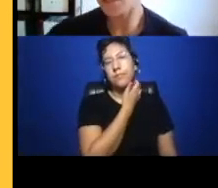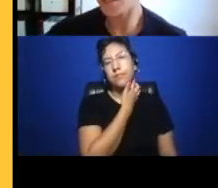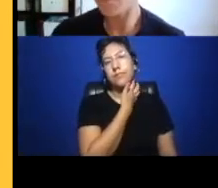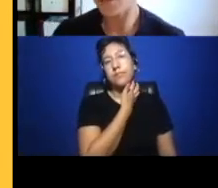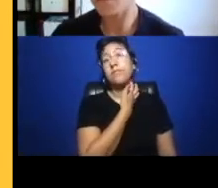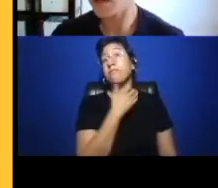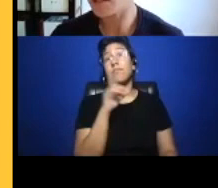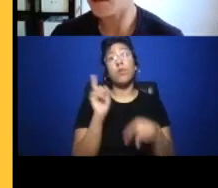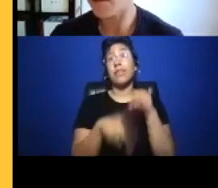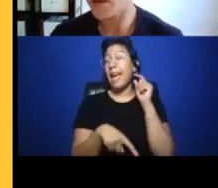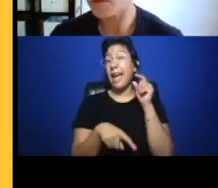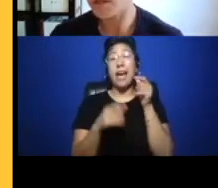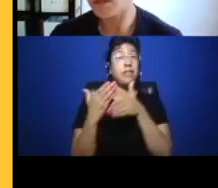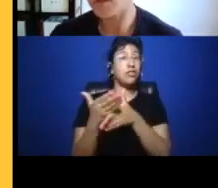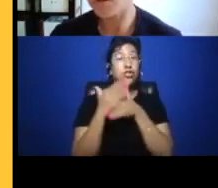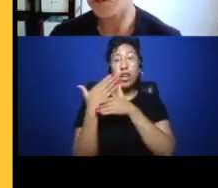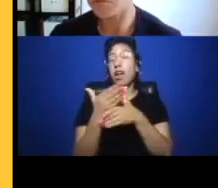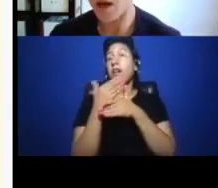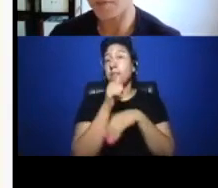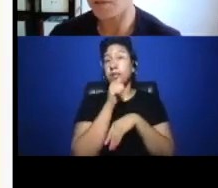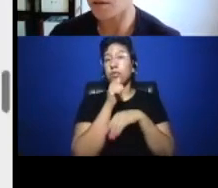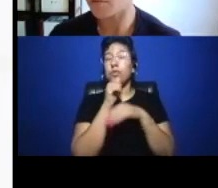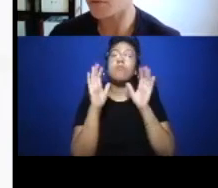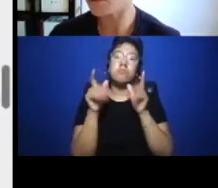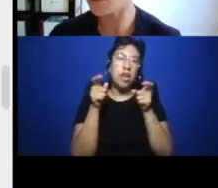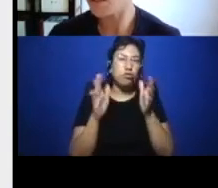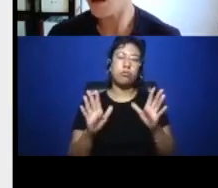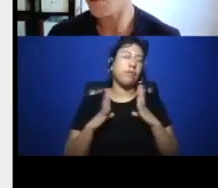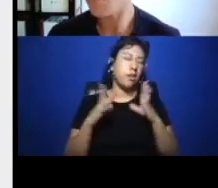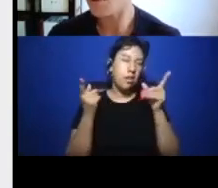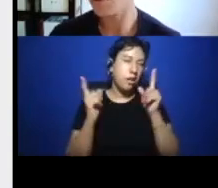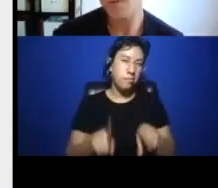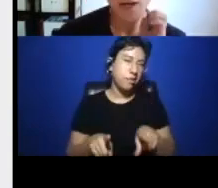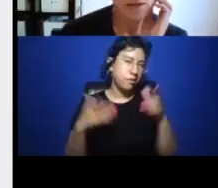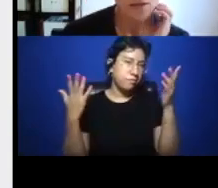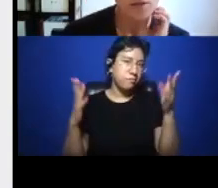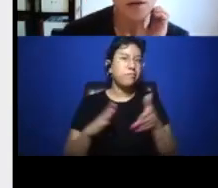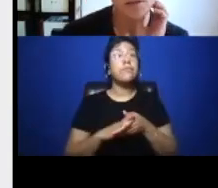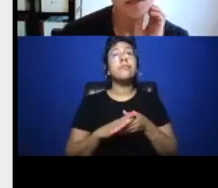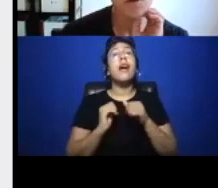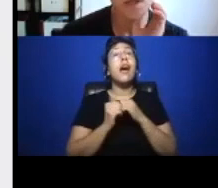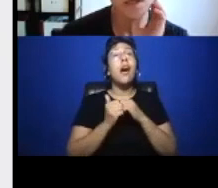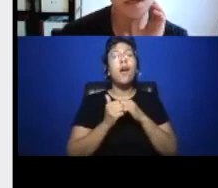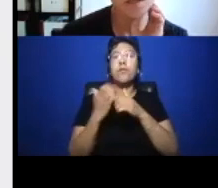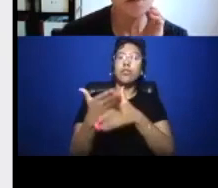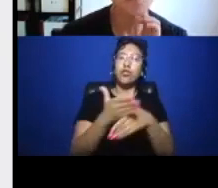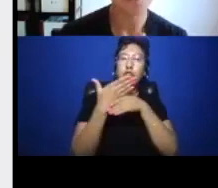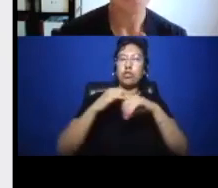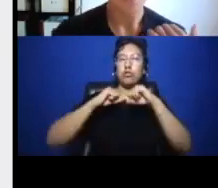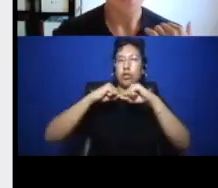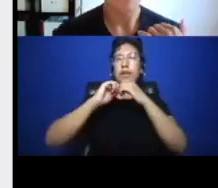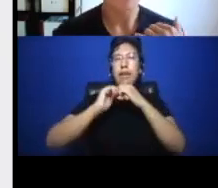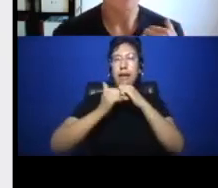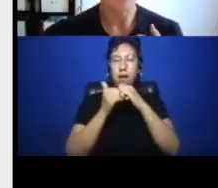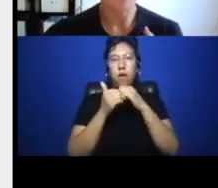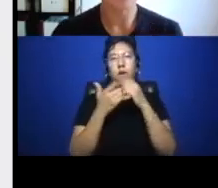Y si no puedes manejar, compartir un manejo de contraseñas con todo el mundo, una manera para hacer eso es como tú